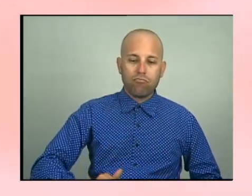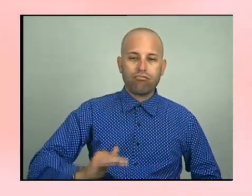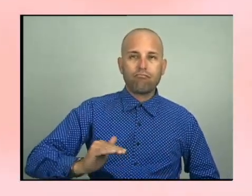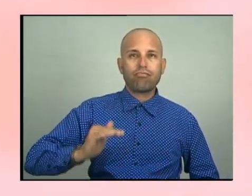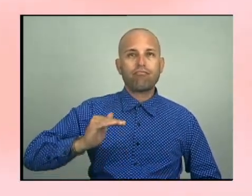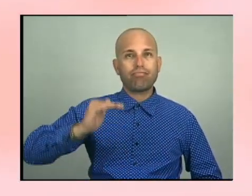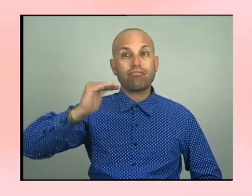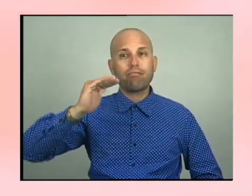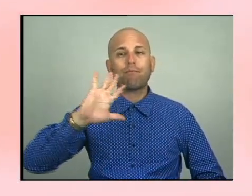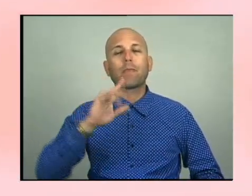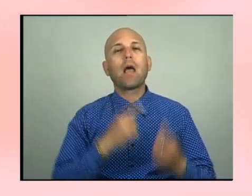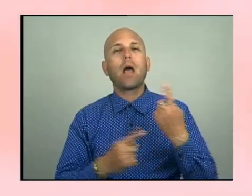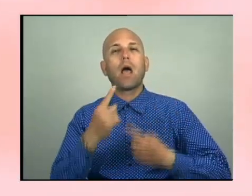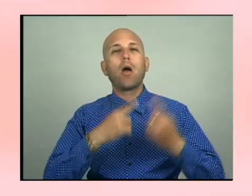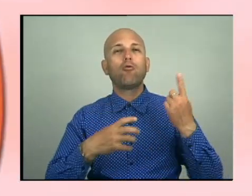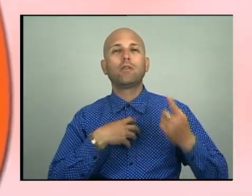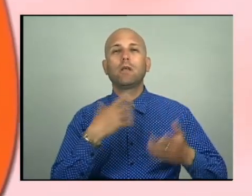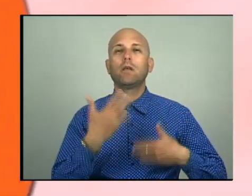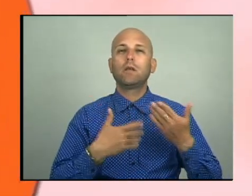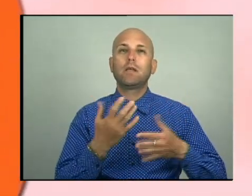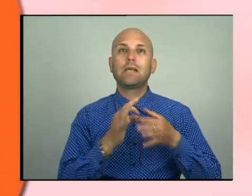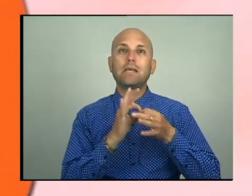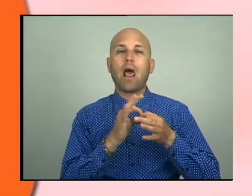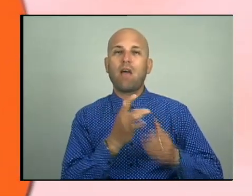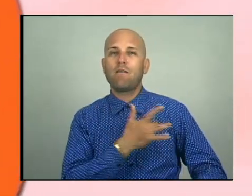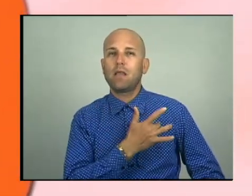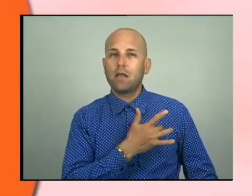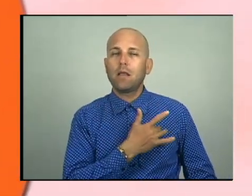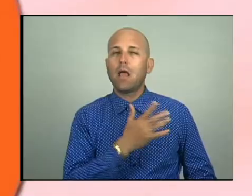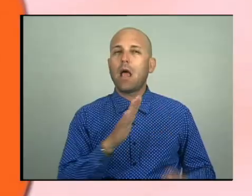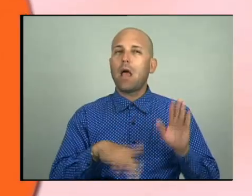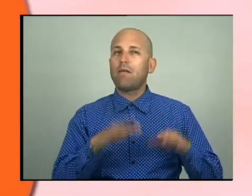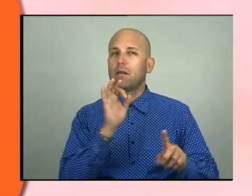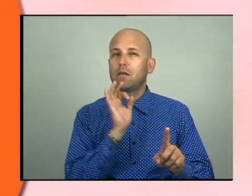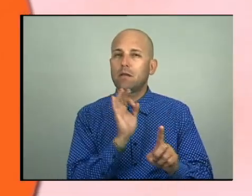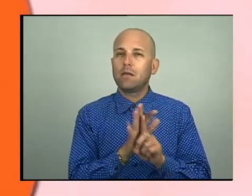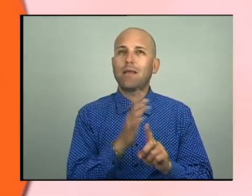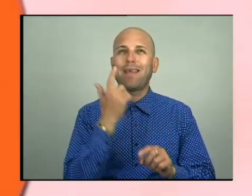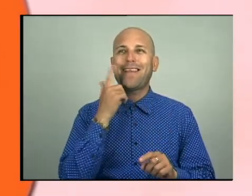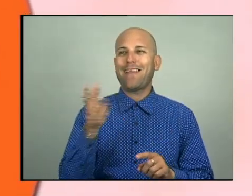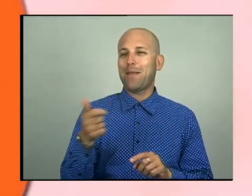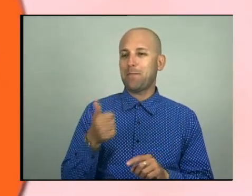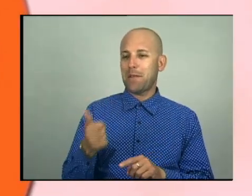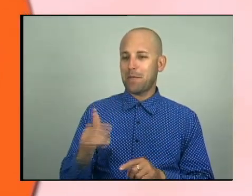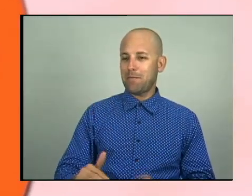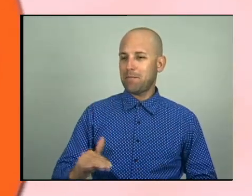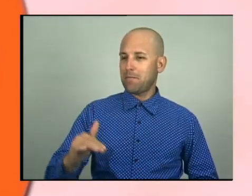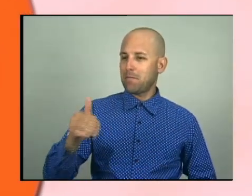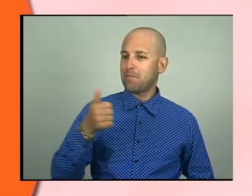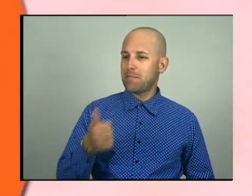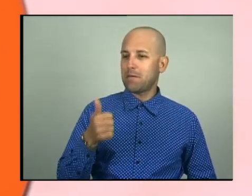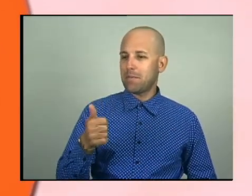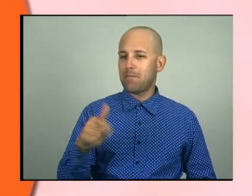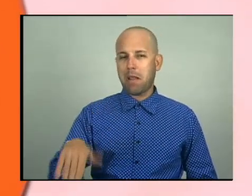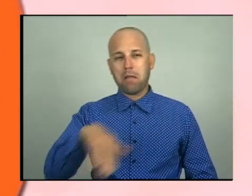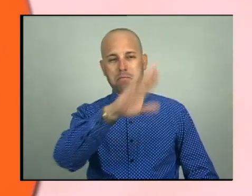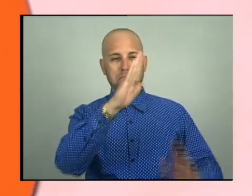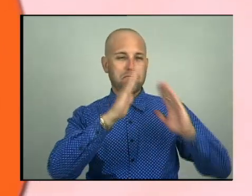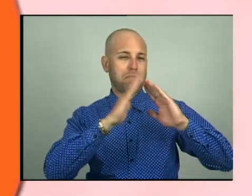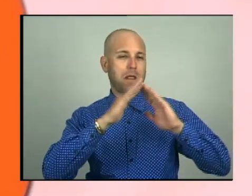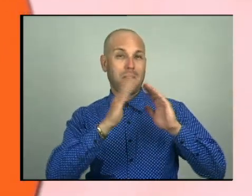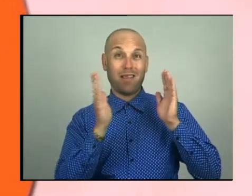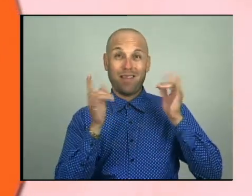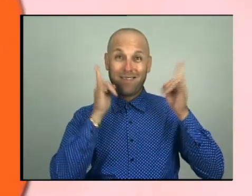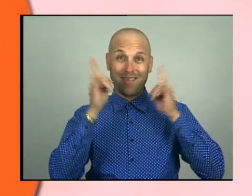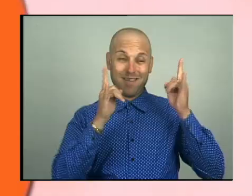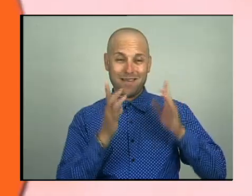bebés nacidos con un defecto cardíaco grave al principio pueden verse saludables y ser enviados a casa antes